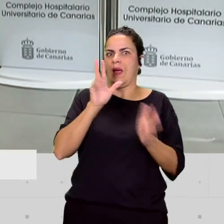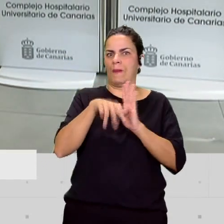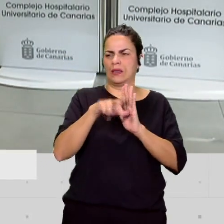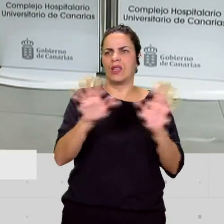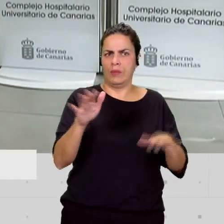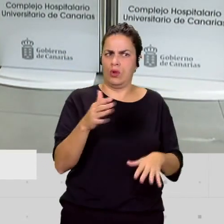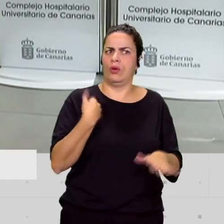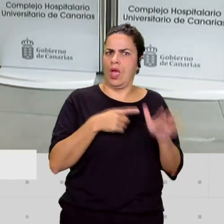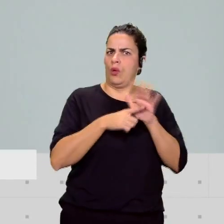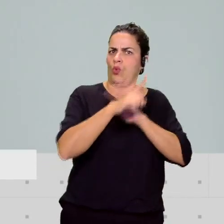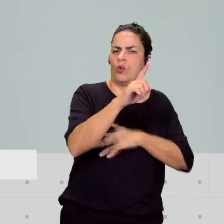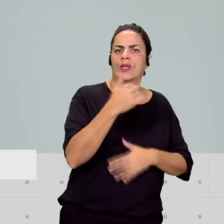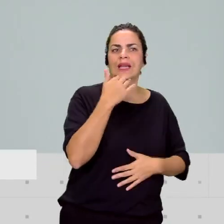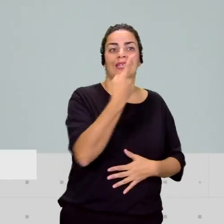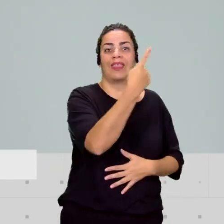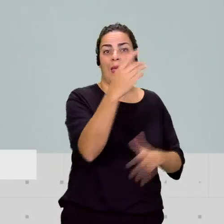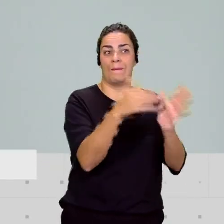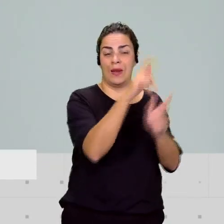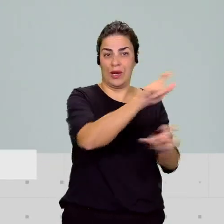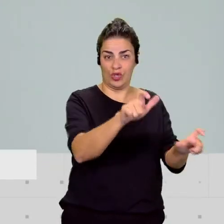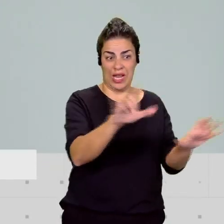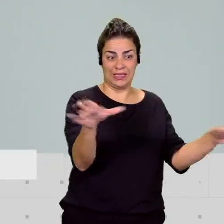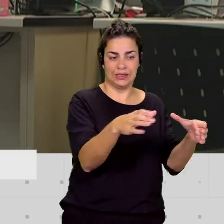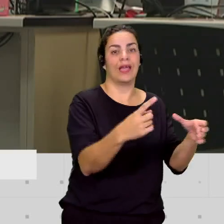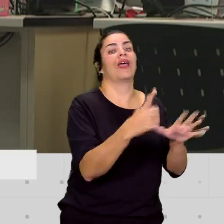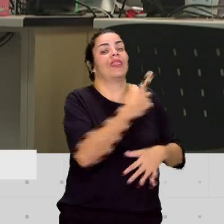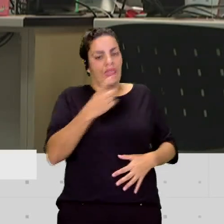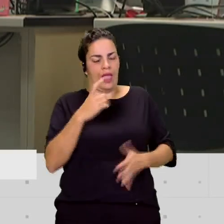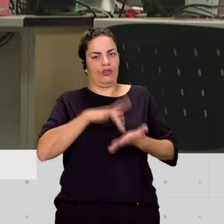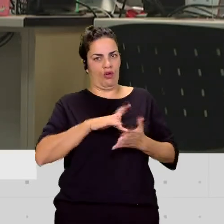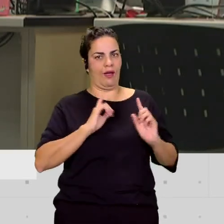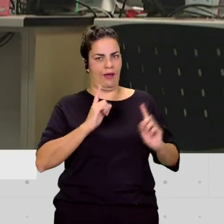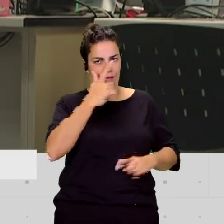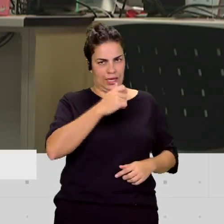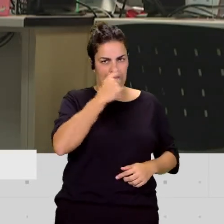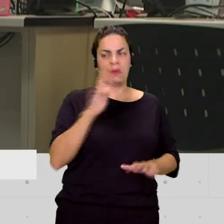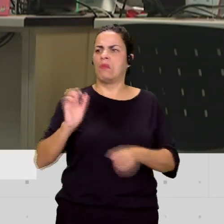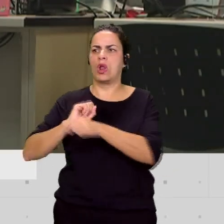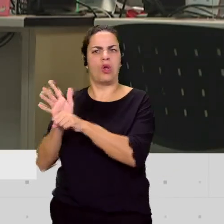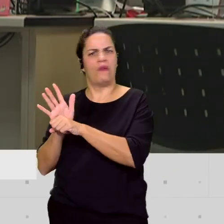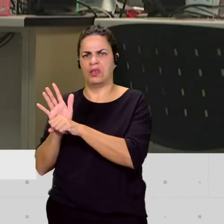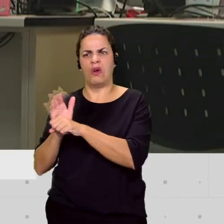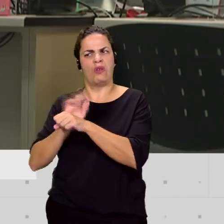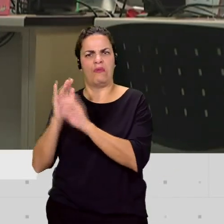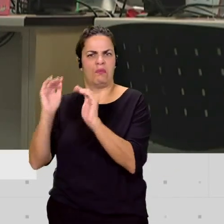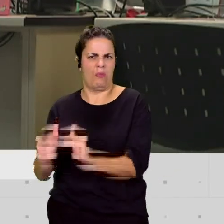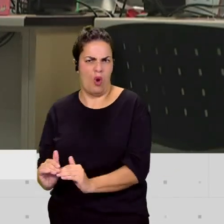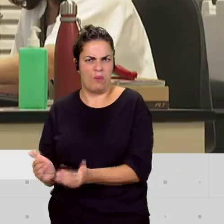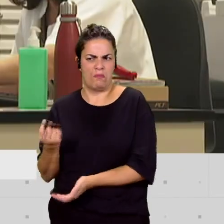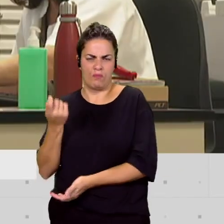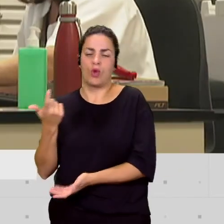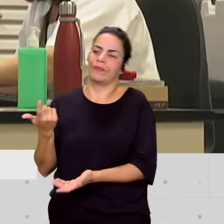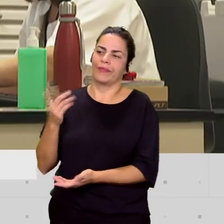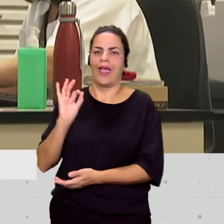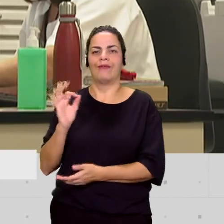100 casos por 100.000 habitantes, pero sin embargo el COVID no. Afortunadamente el COVID lo tenemos a unos niveles muy bajos. Es verdad que el COVID no tiene una